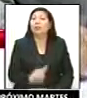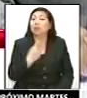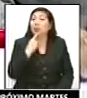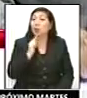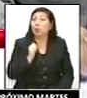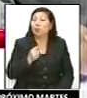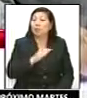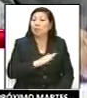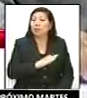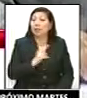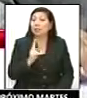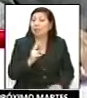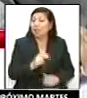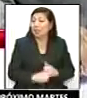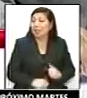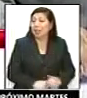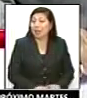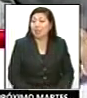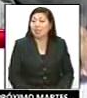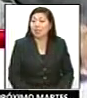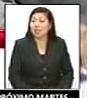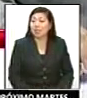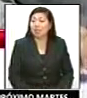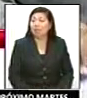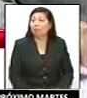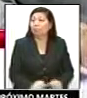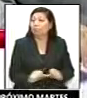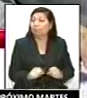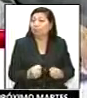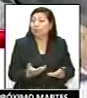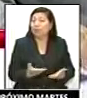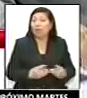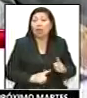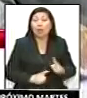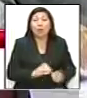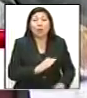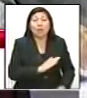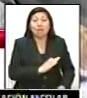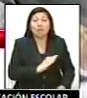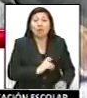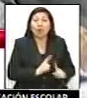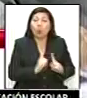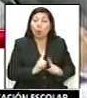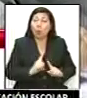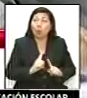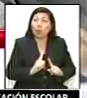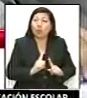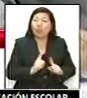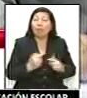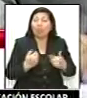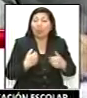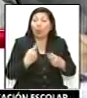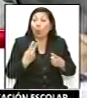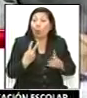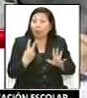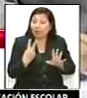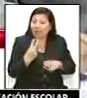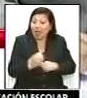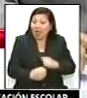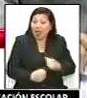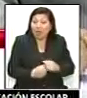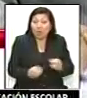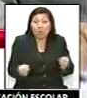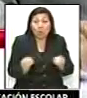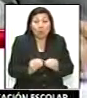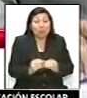jueces y fiscales cada 7 años. Si algún fiscal en algún determinado momento, cuando cumple sus 7 años, a esta